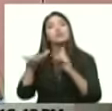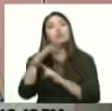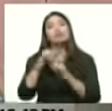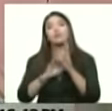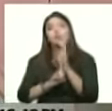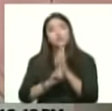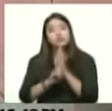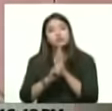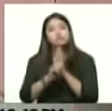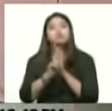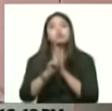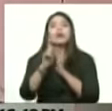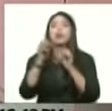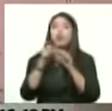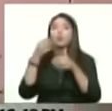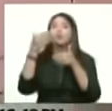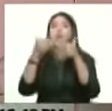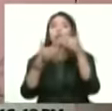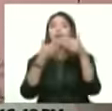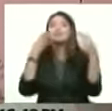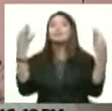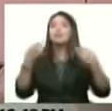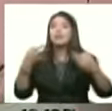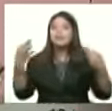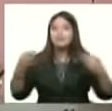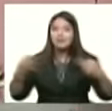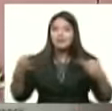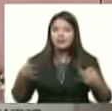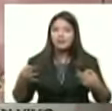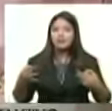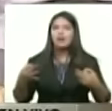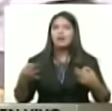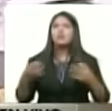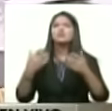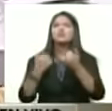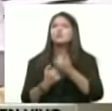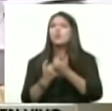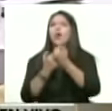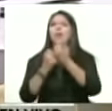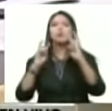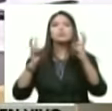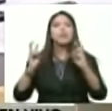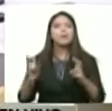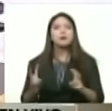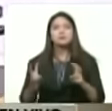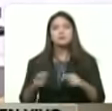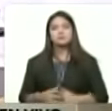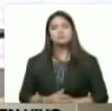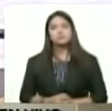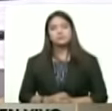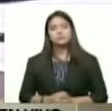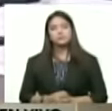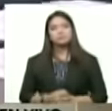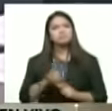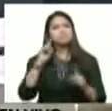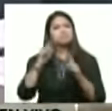crecimiento sostenido, real, verdadero, sobre la base de nuevos motores. Se trata